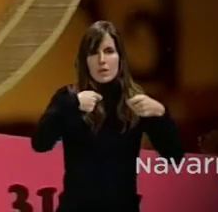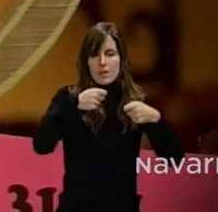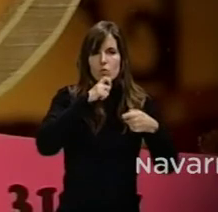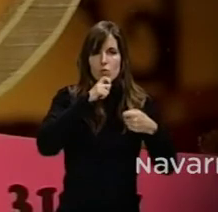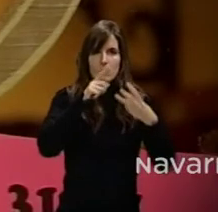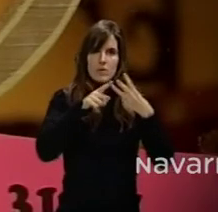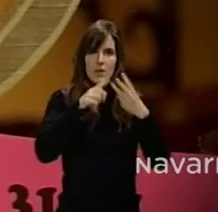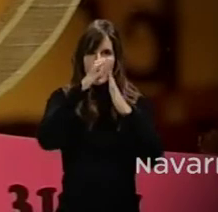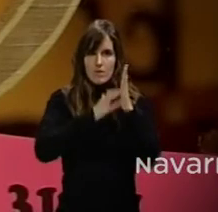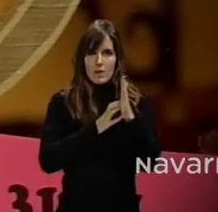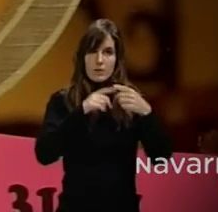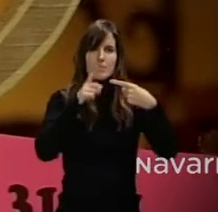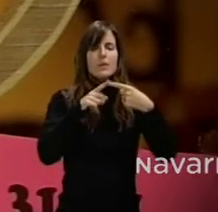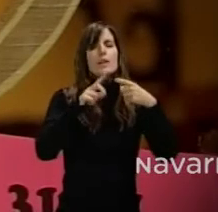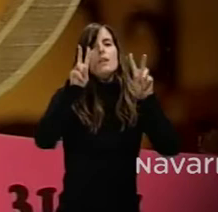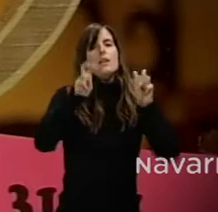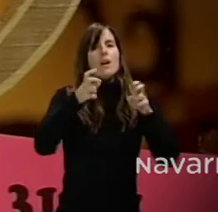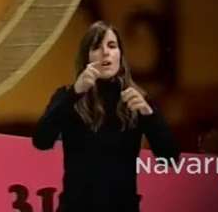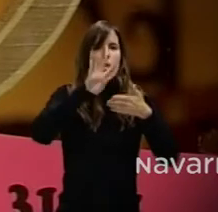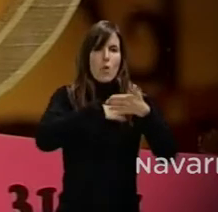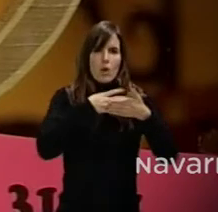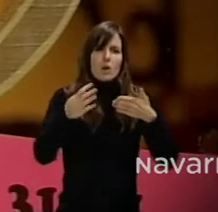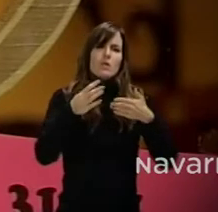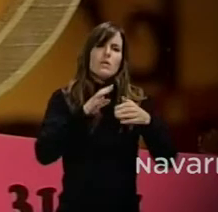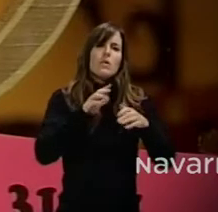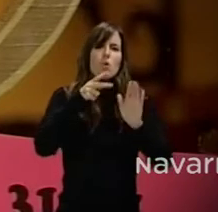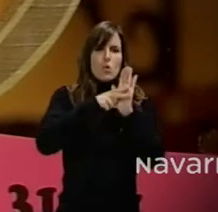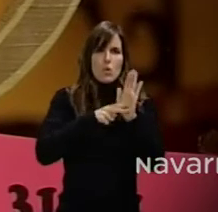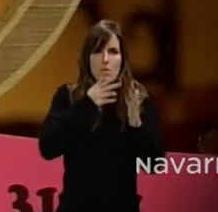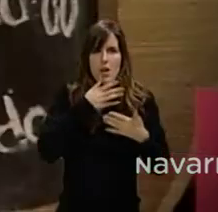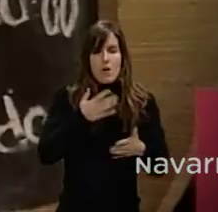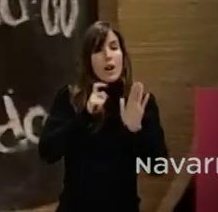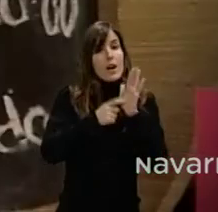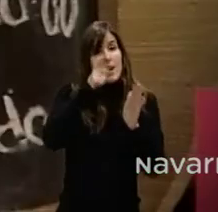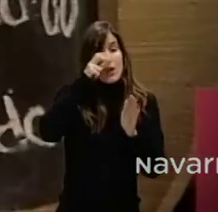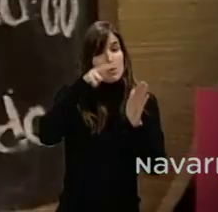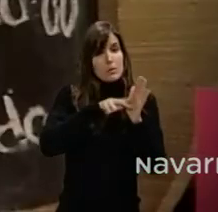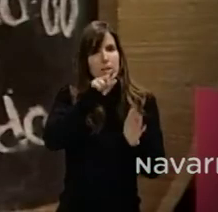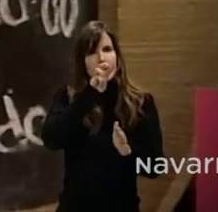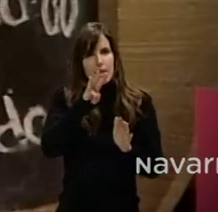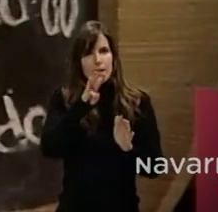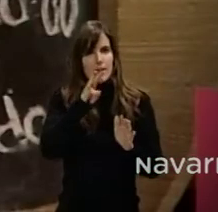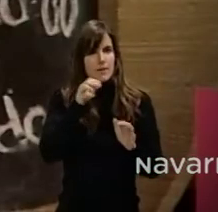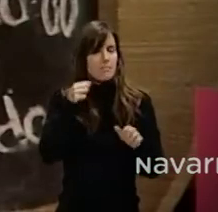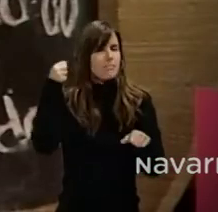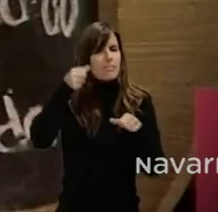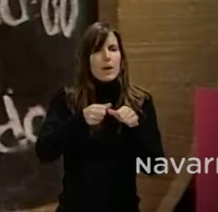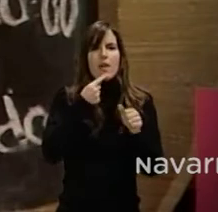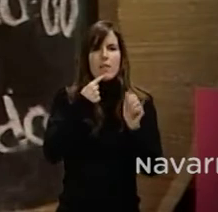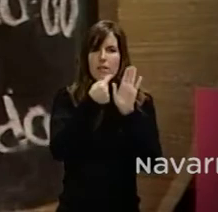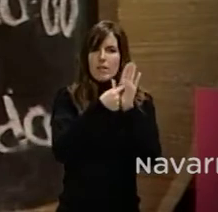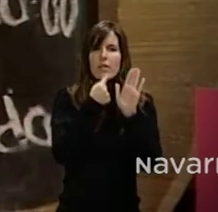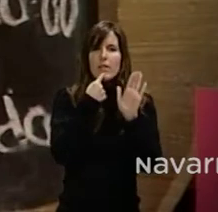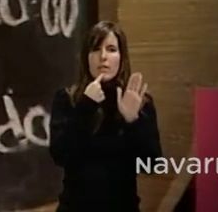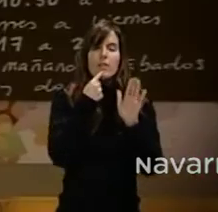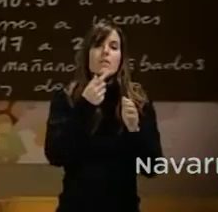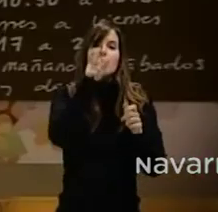Respecto a los horarios, la normativa vigente, que es una ley de abril del 2013, lo que establece es libertad por parte del